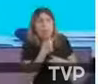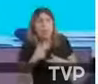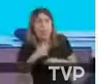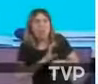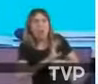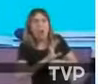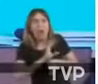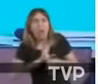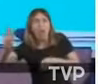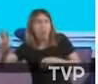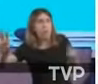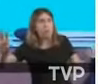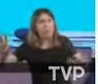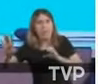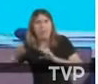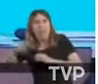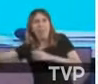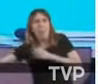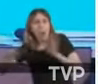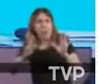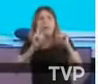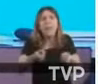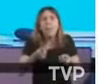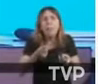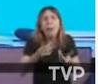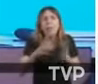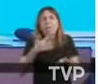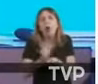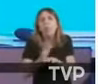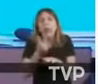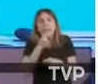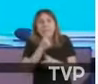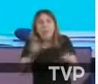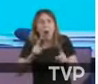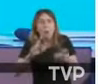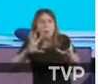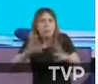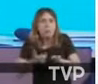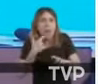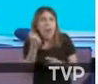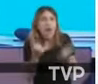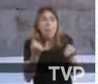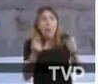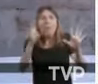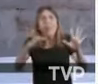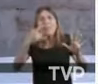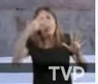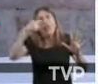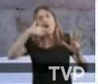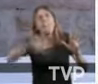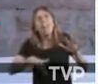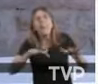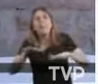la cuestión de la negociación con el Fondo Monetario Internacional y evitar un shock disruptivo, hay que entenderla en ese contexto, en un contexto que